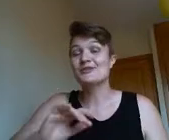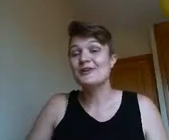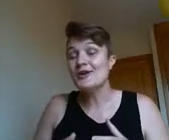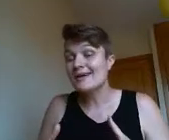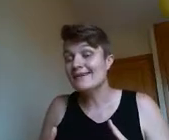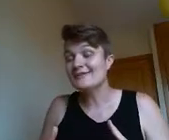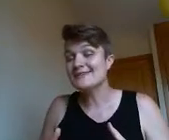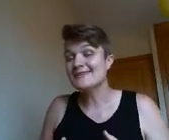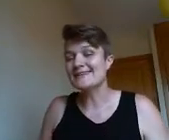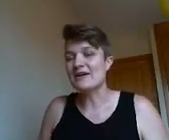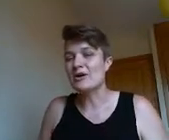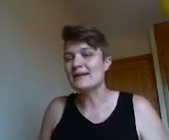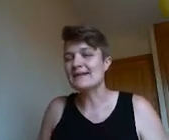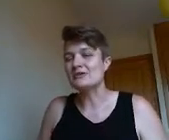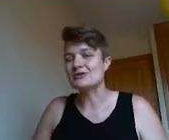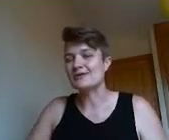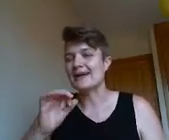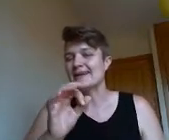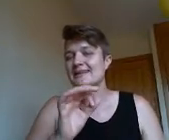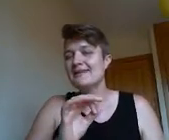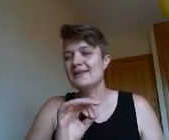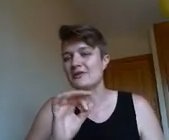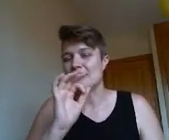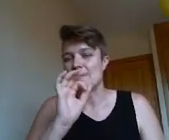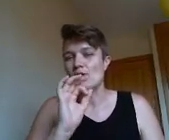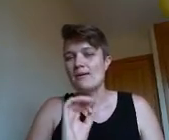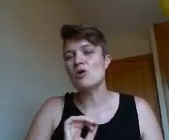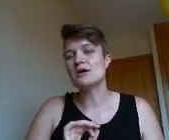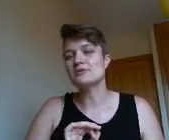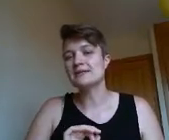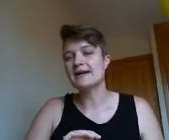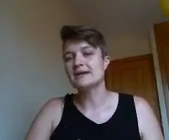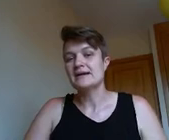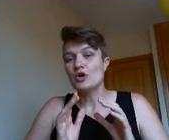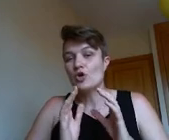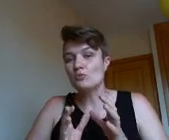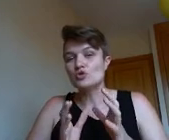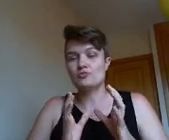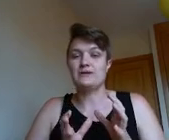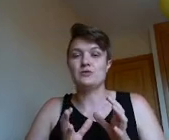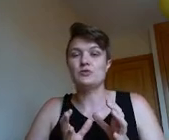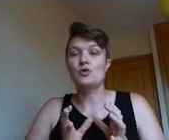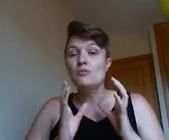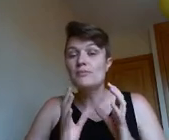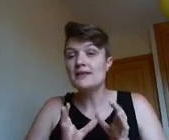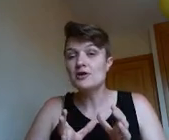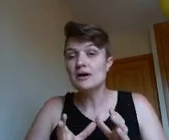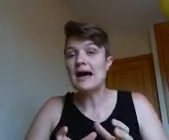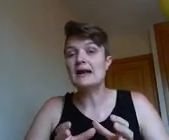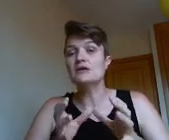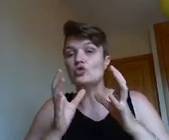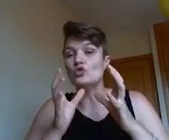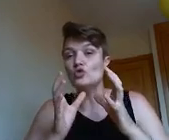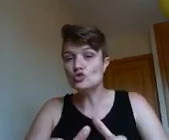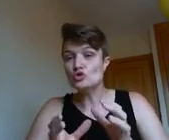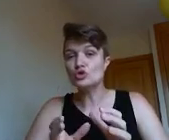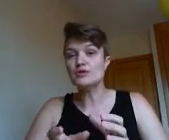Hola, soy Olga Berrios y trabajo en Plena Inclusión. En este vídeo os vamos a contar cómo subir un vídeo